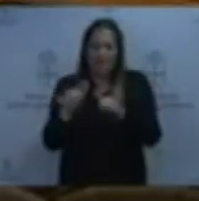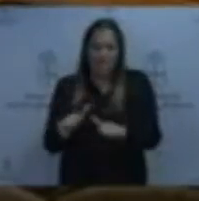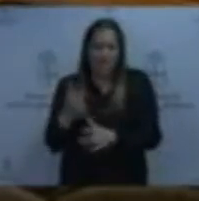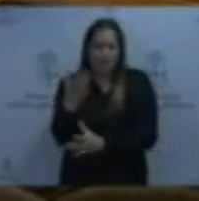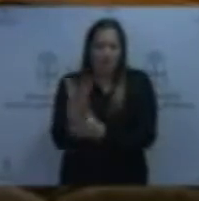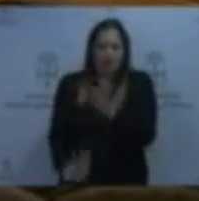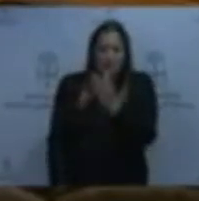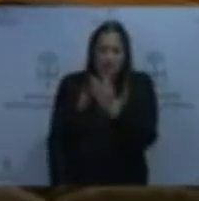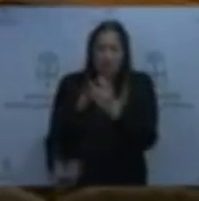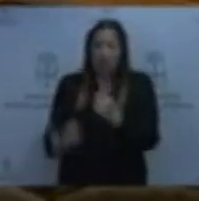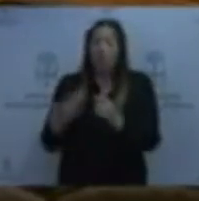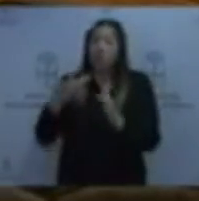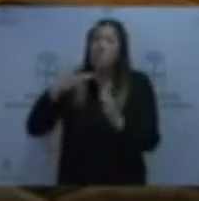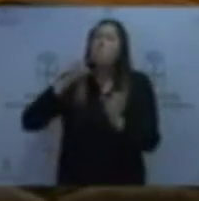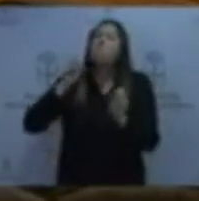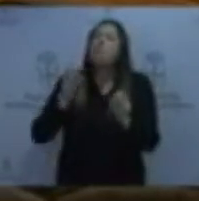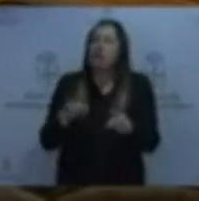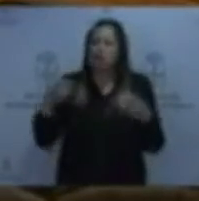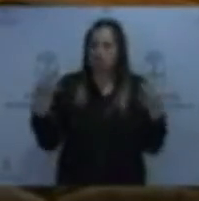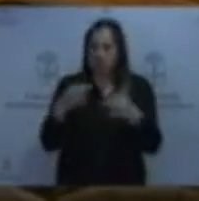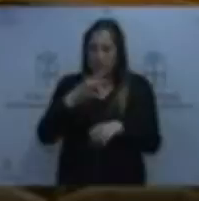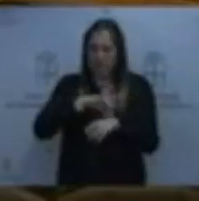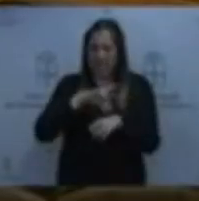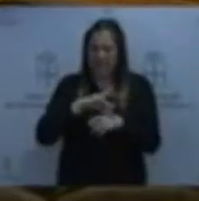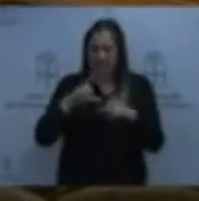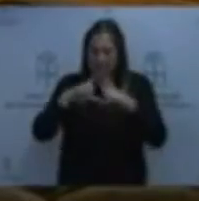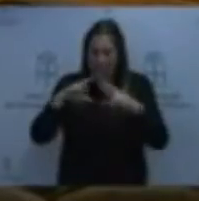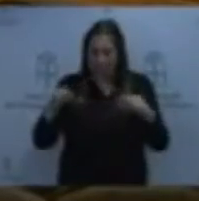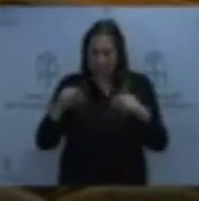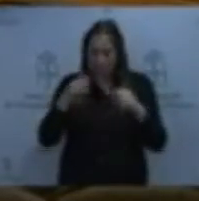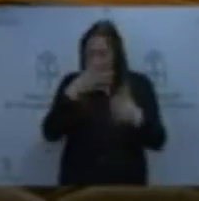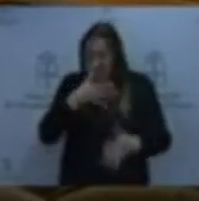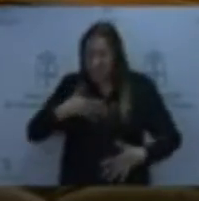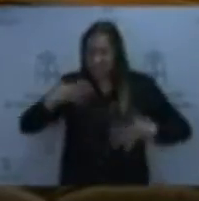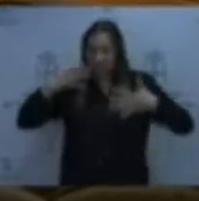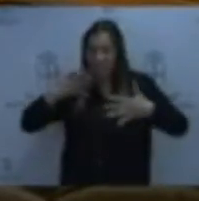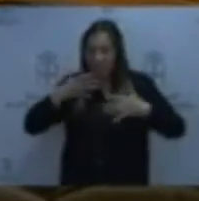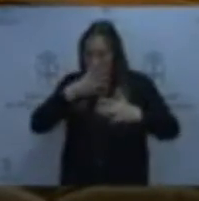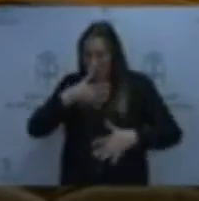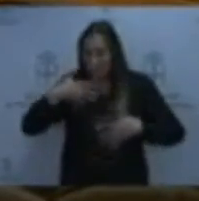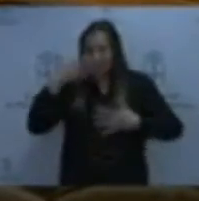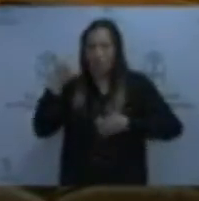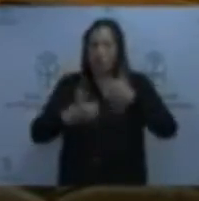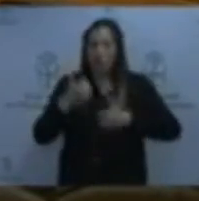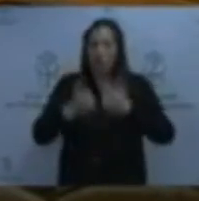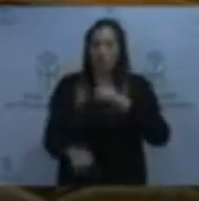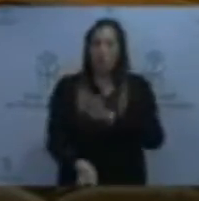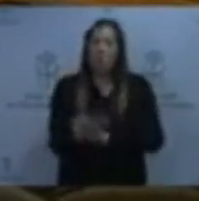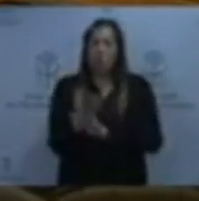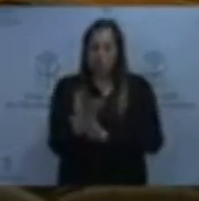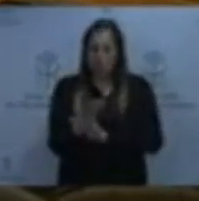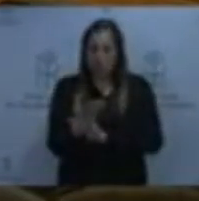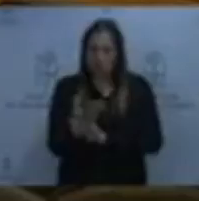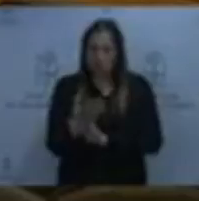pública asturiana les OPE se convoquen cada 10 años. Que les OPE no se convoquen de